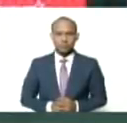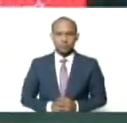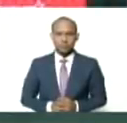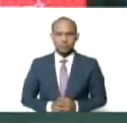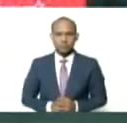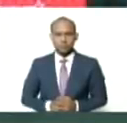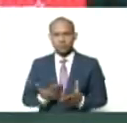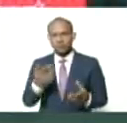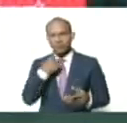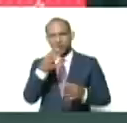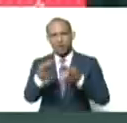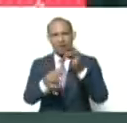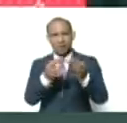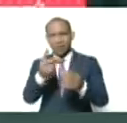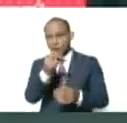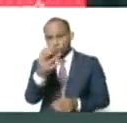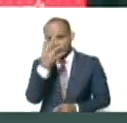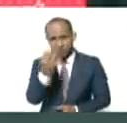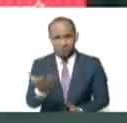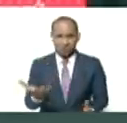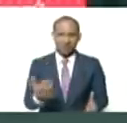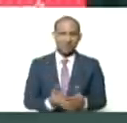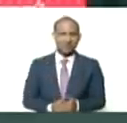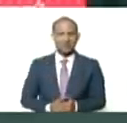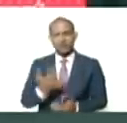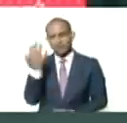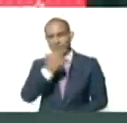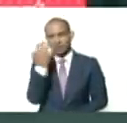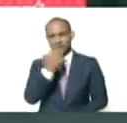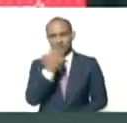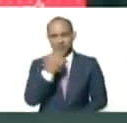¿Para qué te lo voy a explicar si no lo vas a entender?